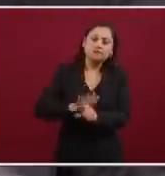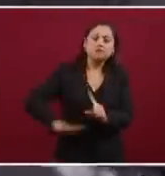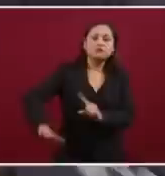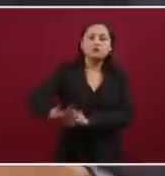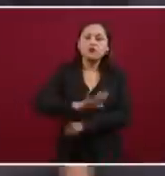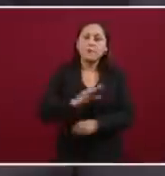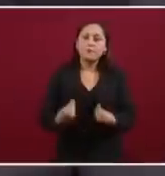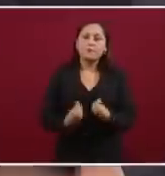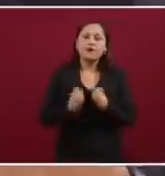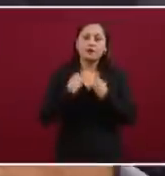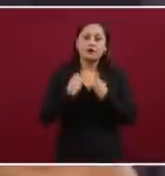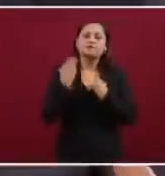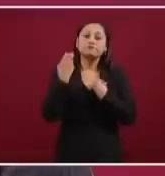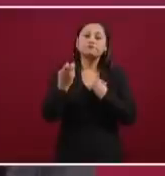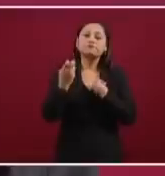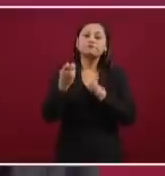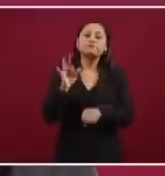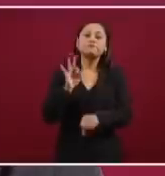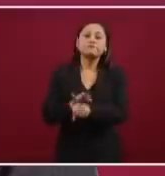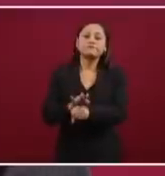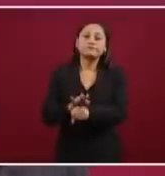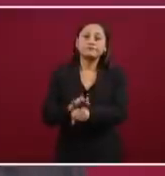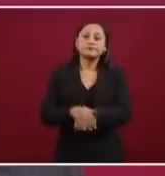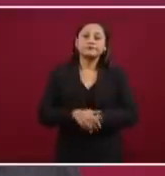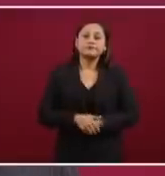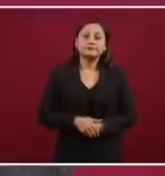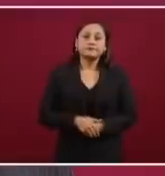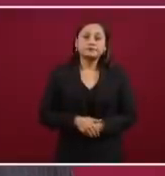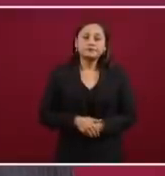Y salen hasta